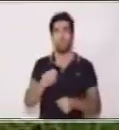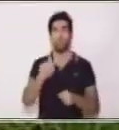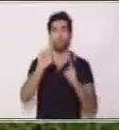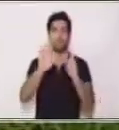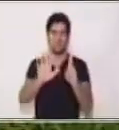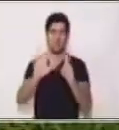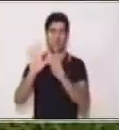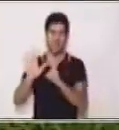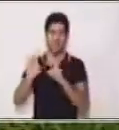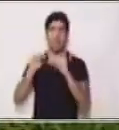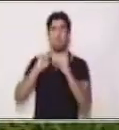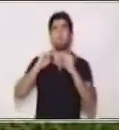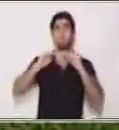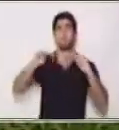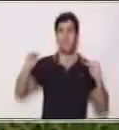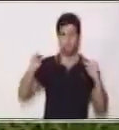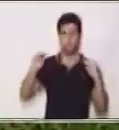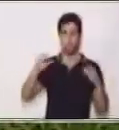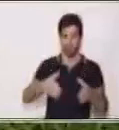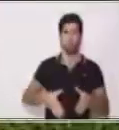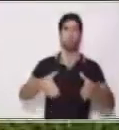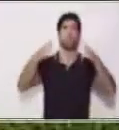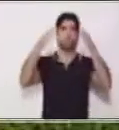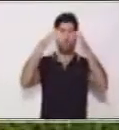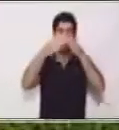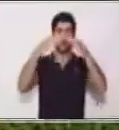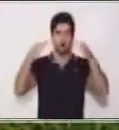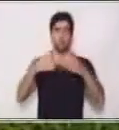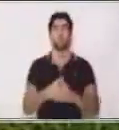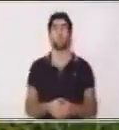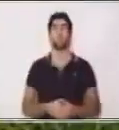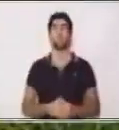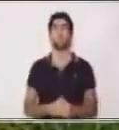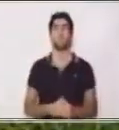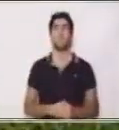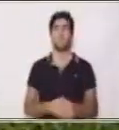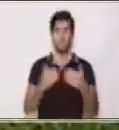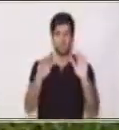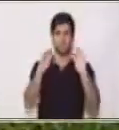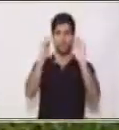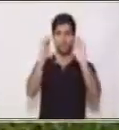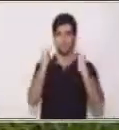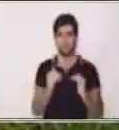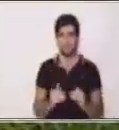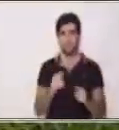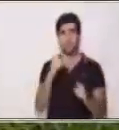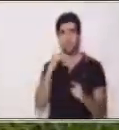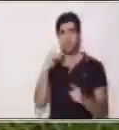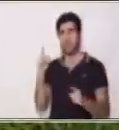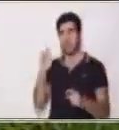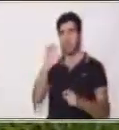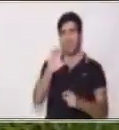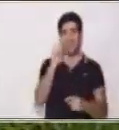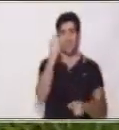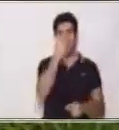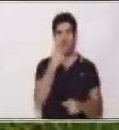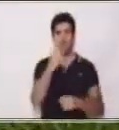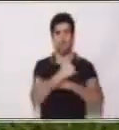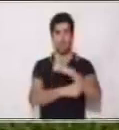502.66 metros cúbicos. Y también tenemos acá una